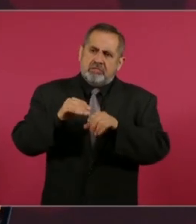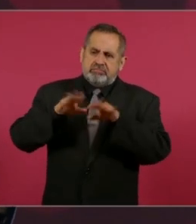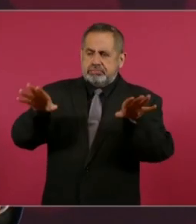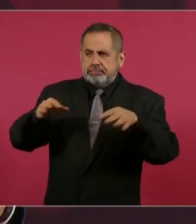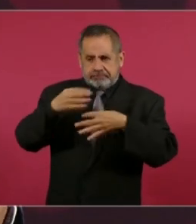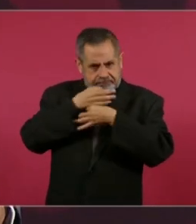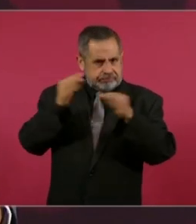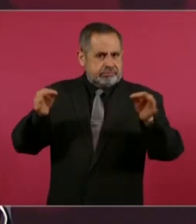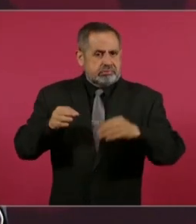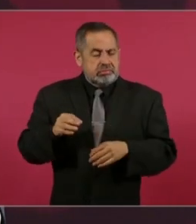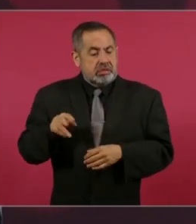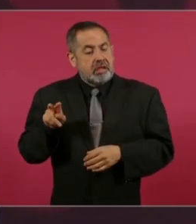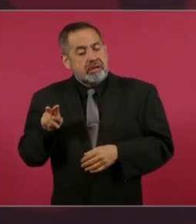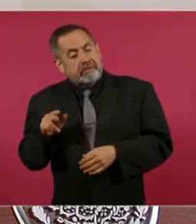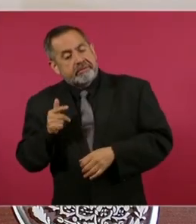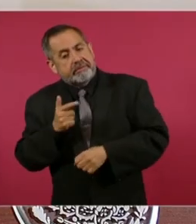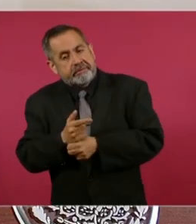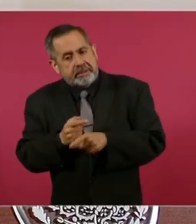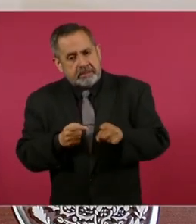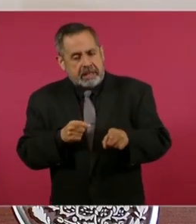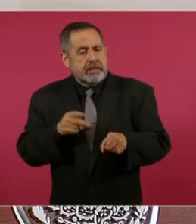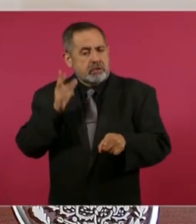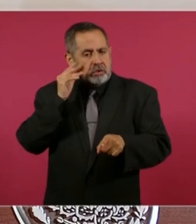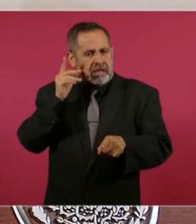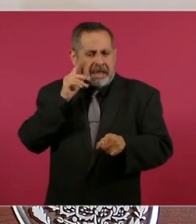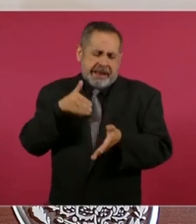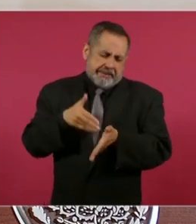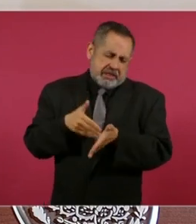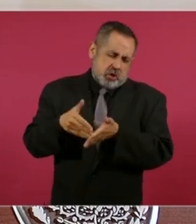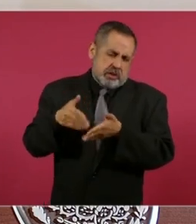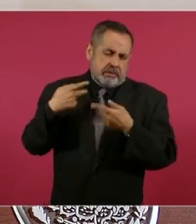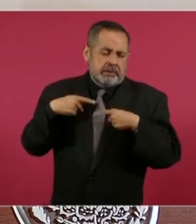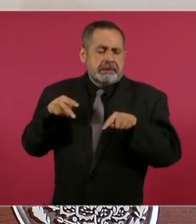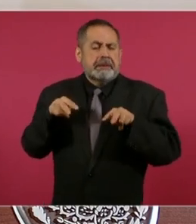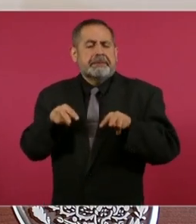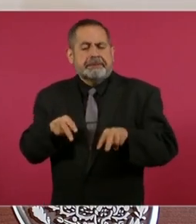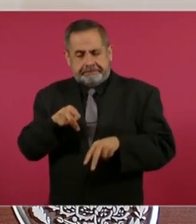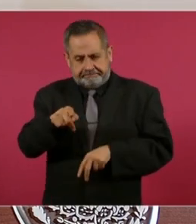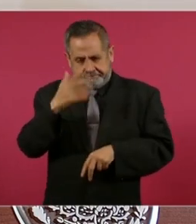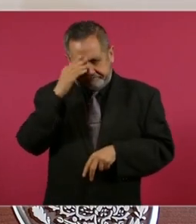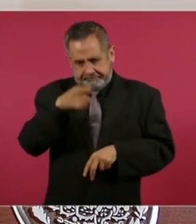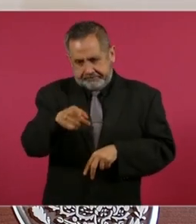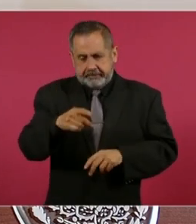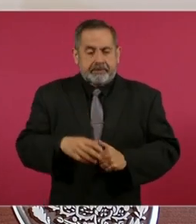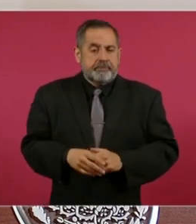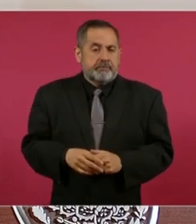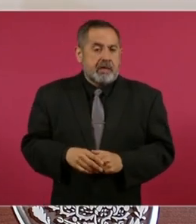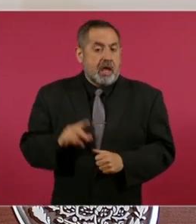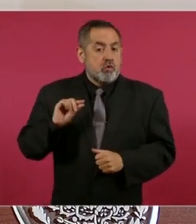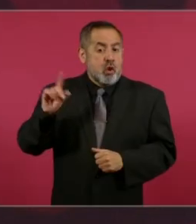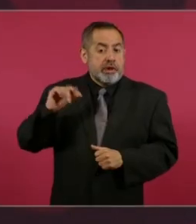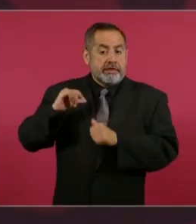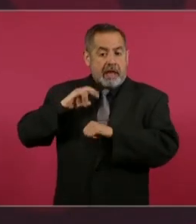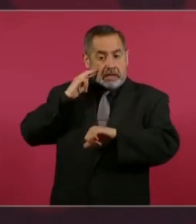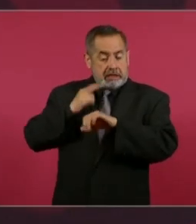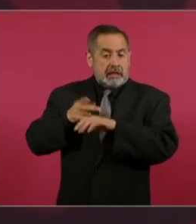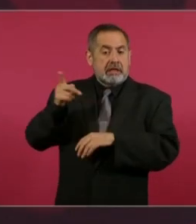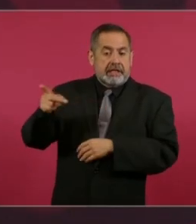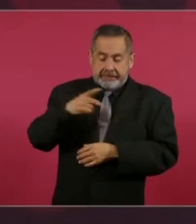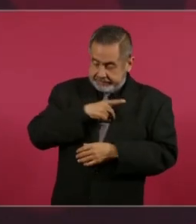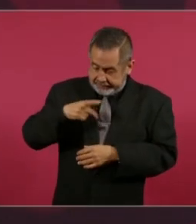vieron y te escucharon millones, y también la autoridad que tiene que…